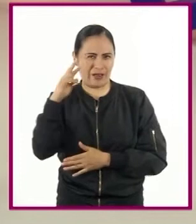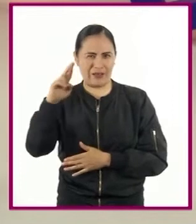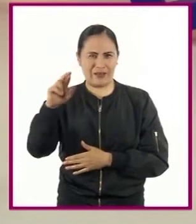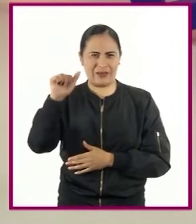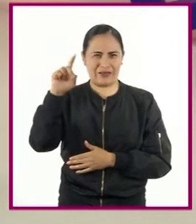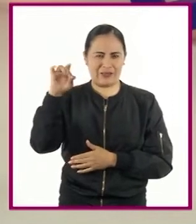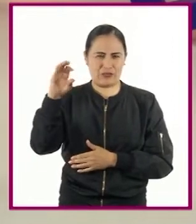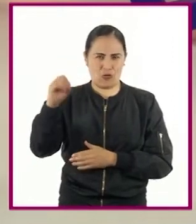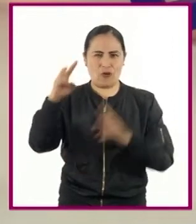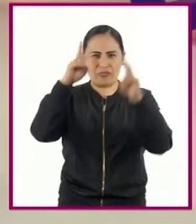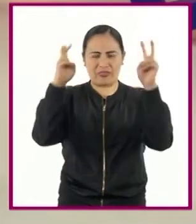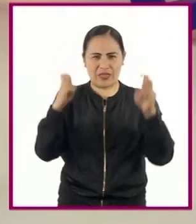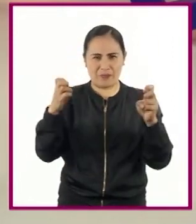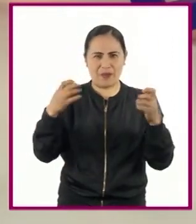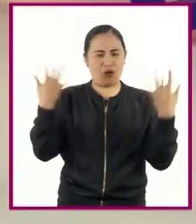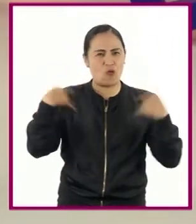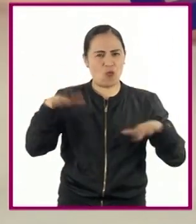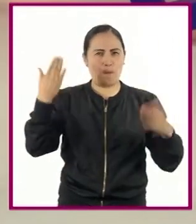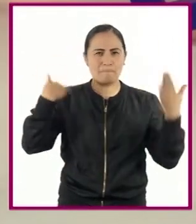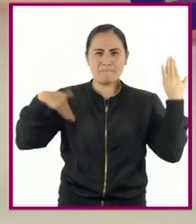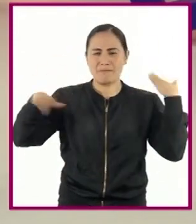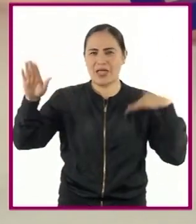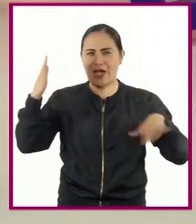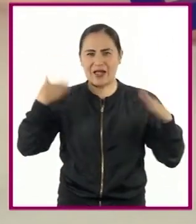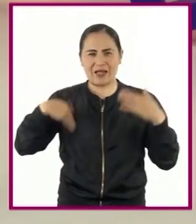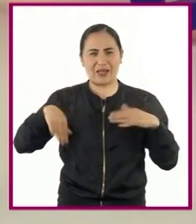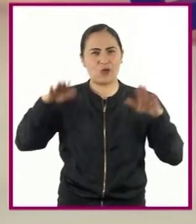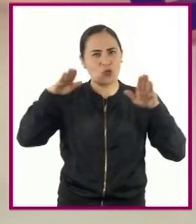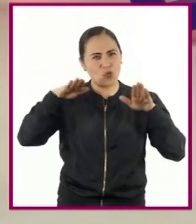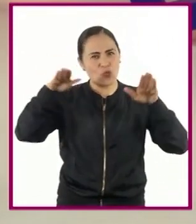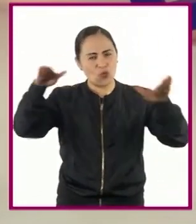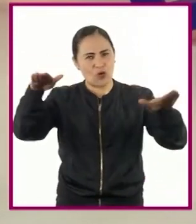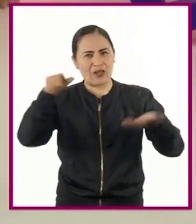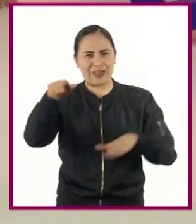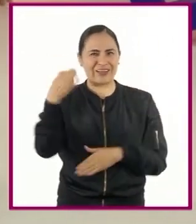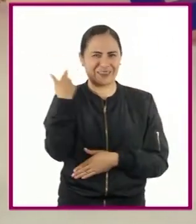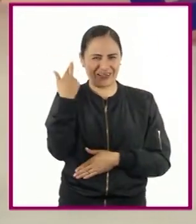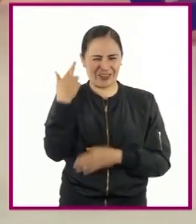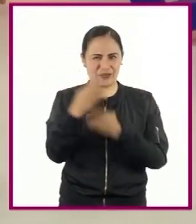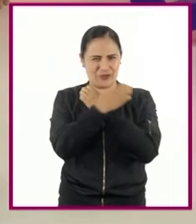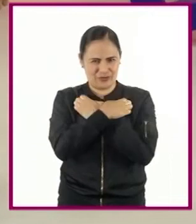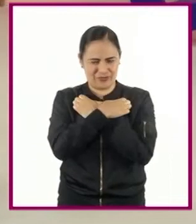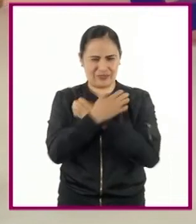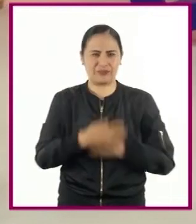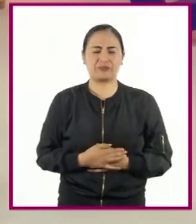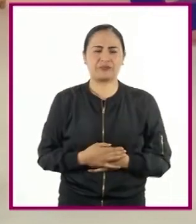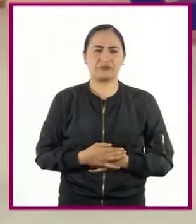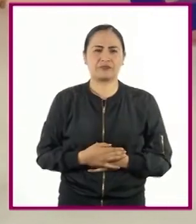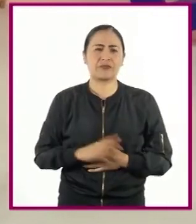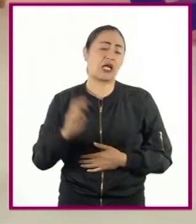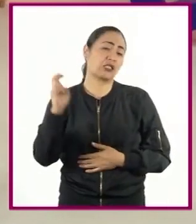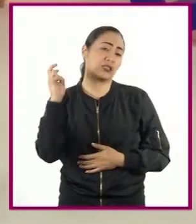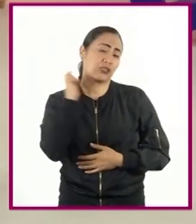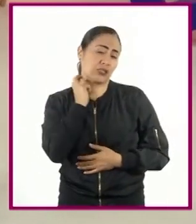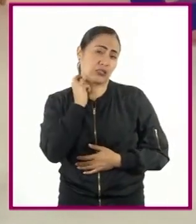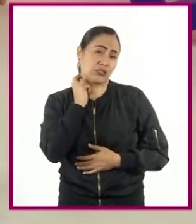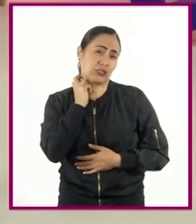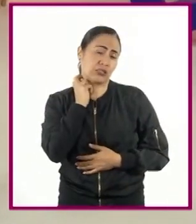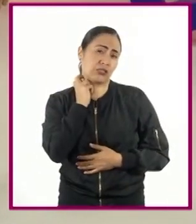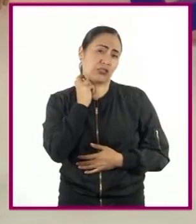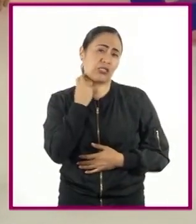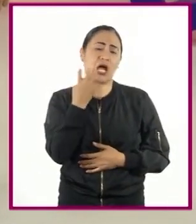al Vuelo, que se transmite por Radio Educación. Cuando un murciélago manda su señal, esta va por el aire